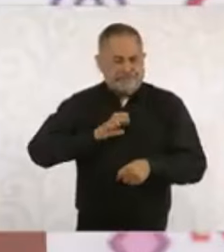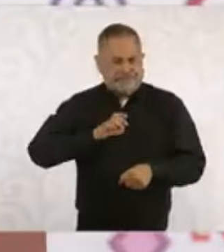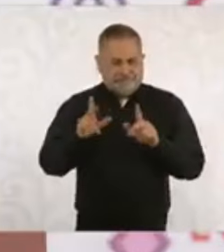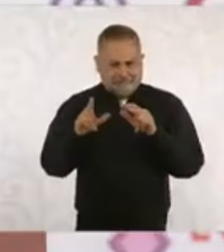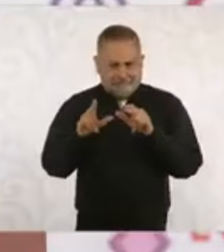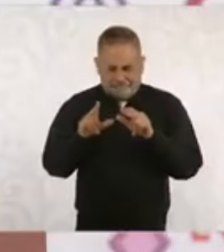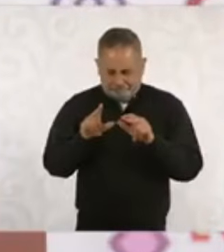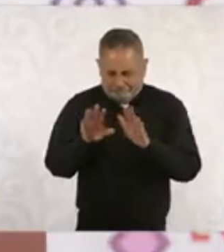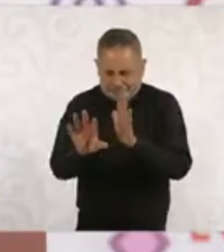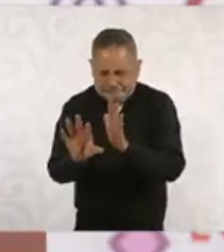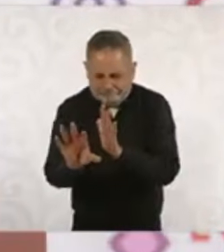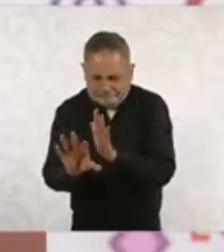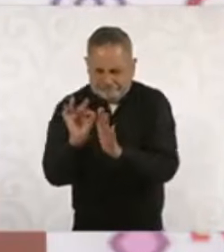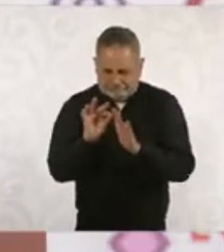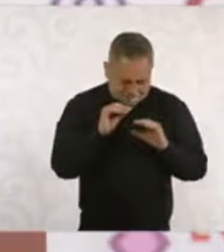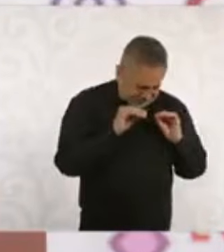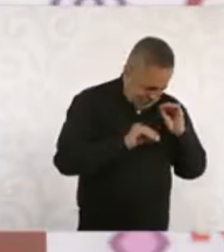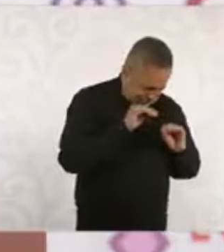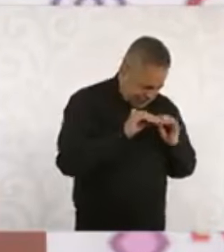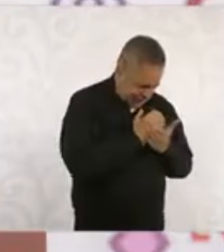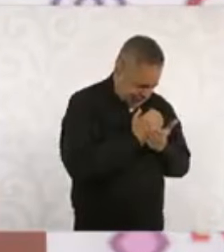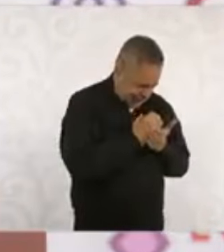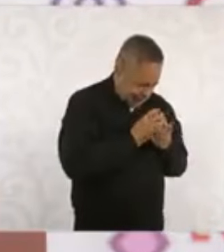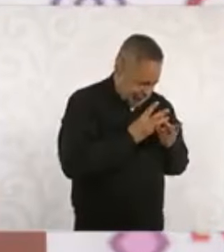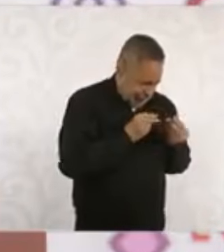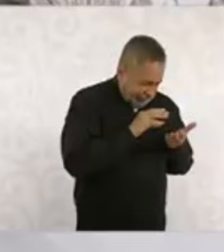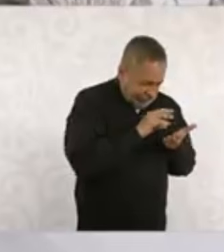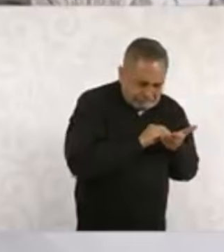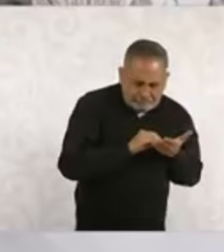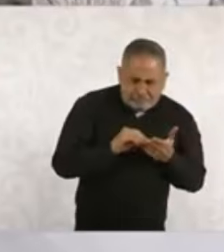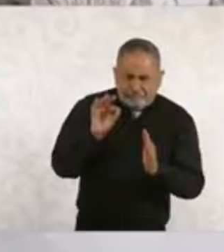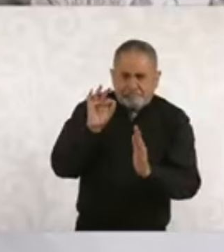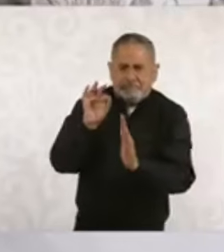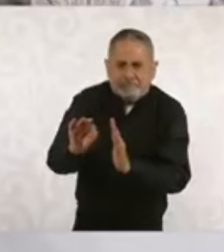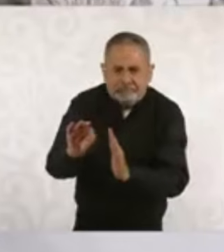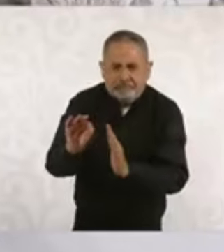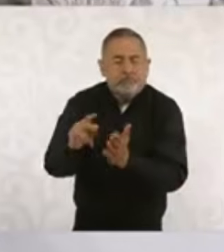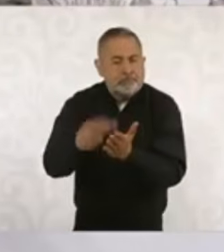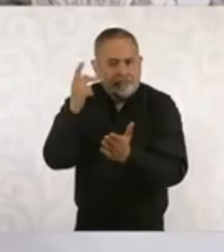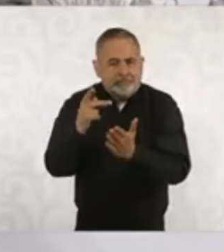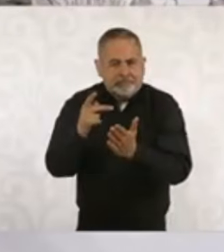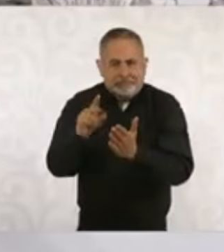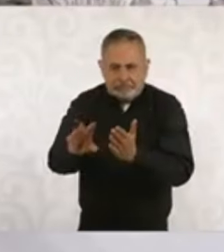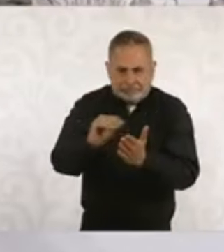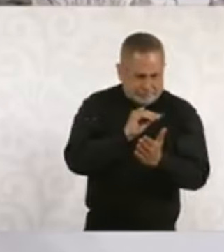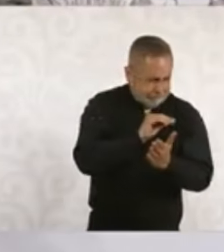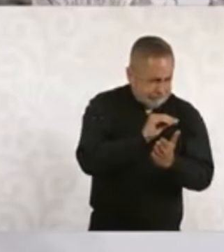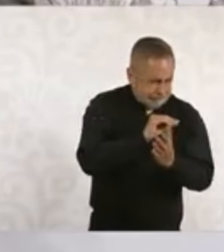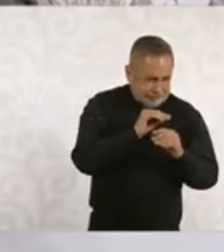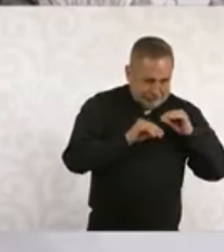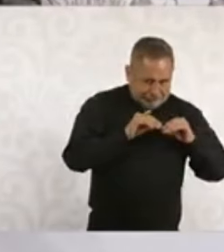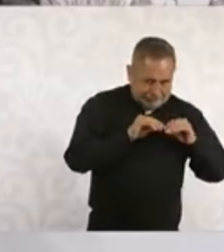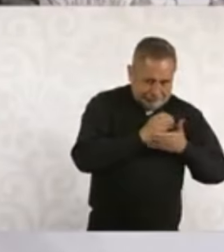genéticamente afuera, se regresan esas células y se logra hacer tratamientos para cáncer en